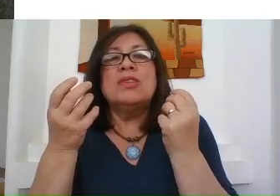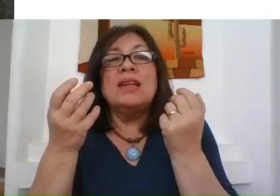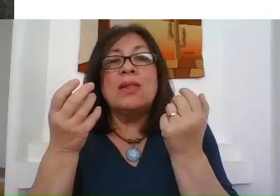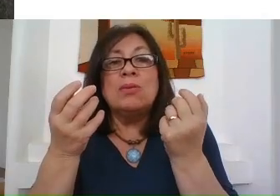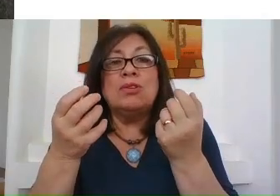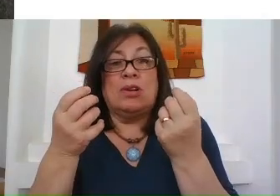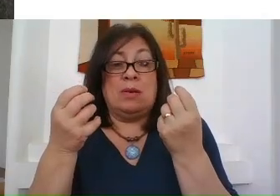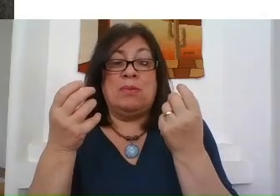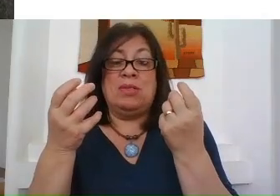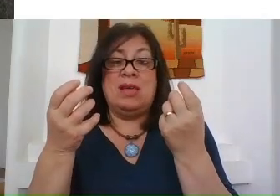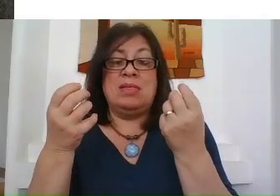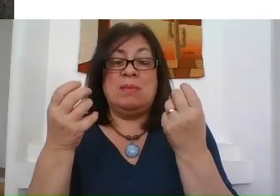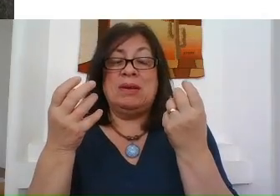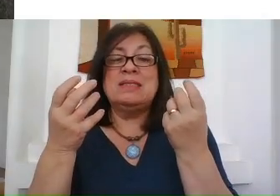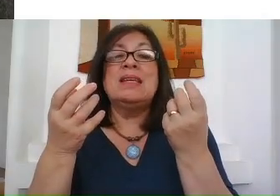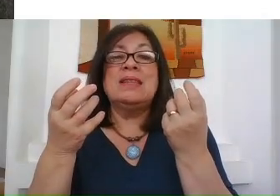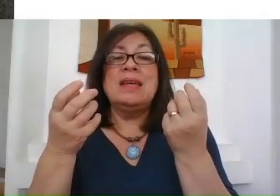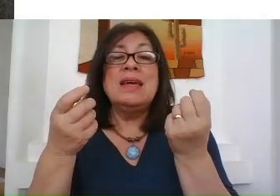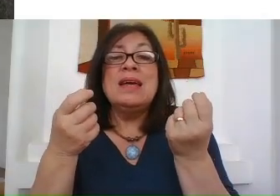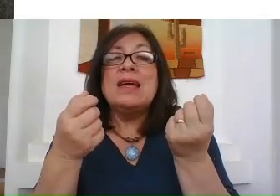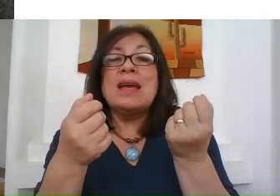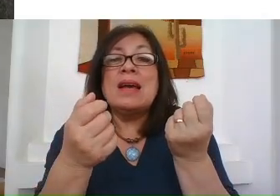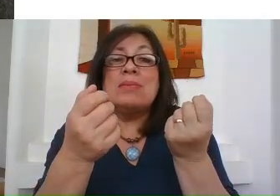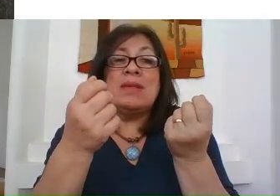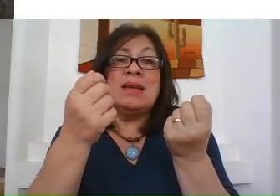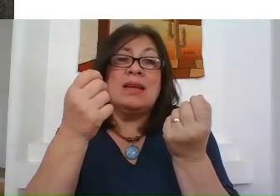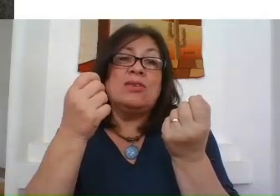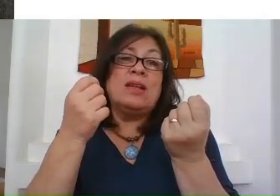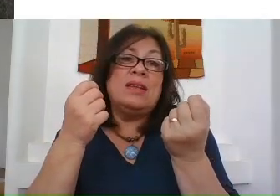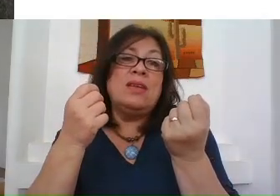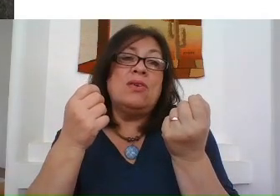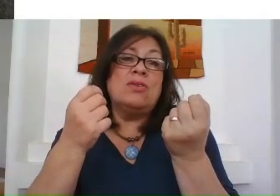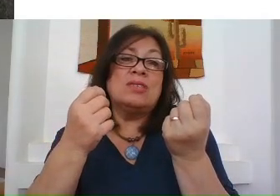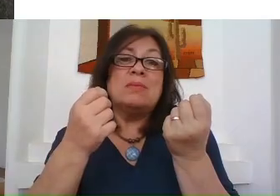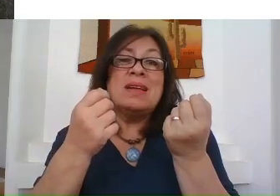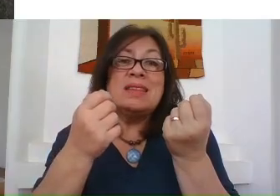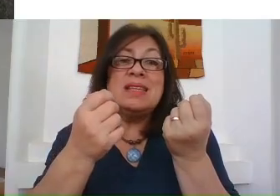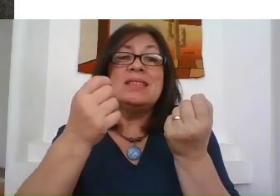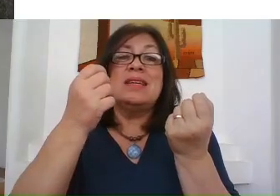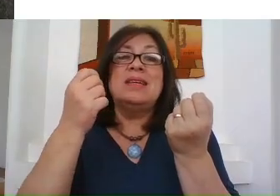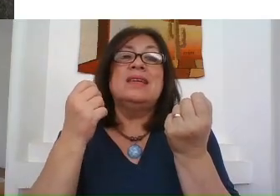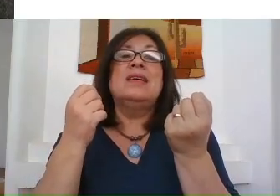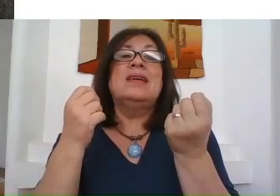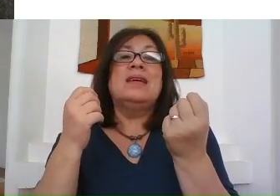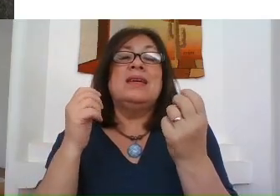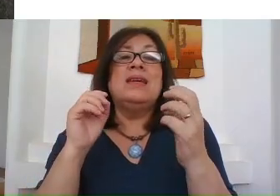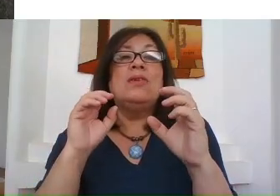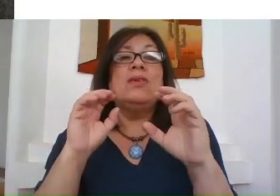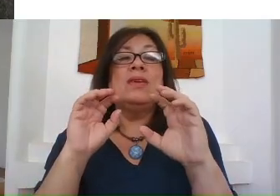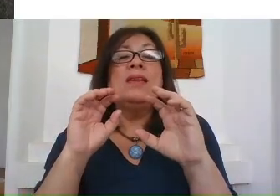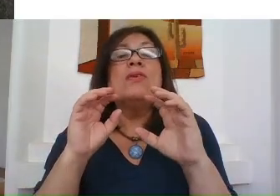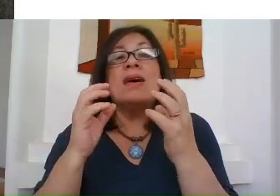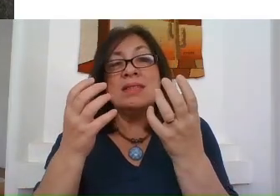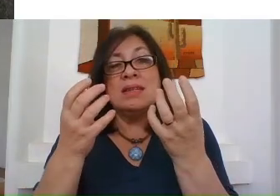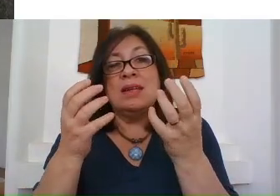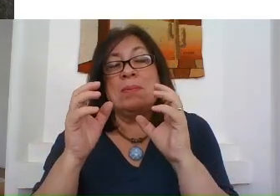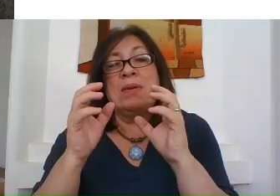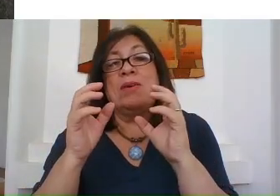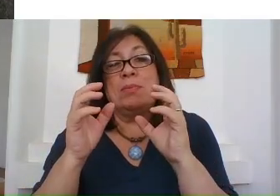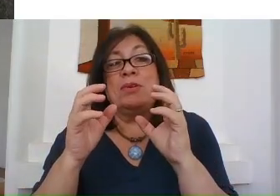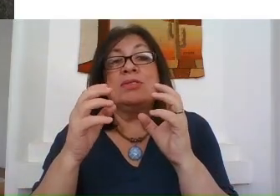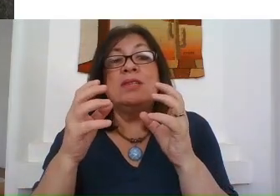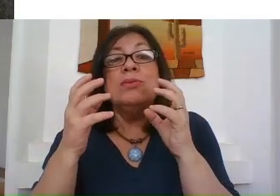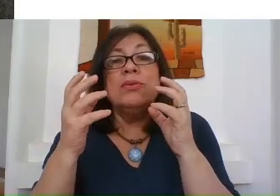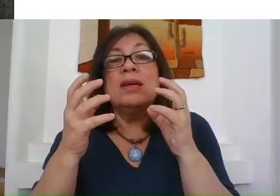hay mucho del adulto respondiente presente que capta el gesto del niño, lo semantiza y lo hacen